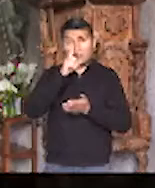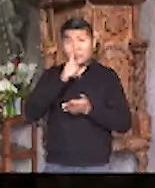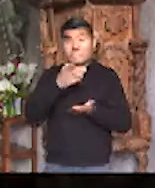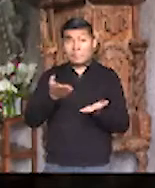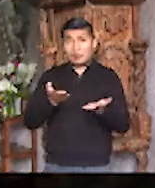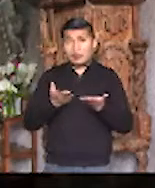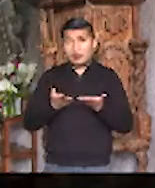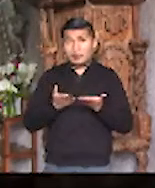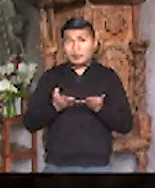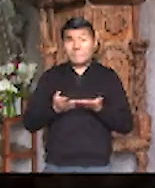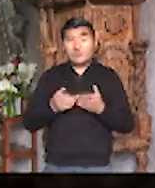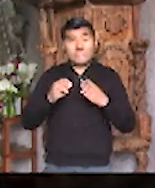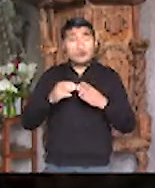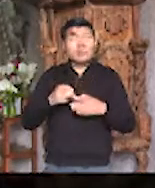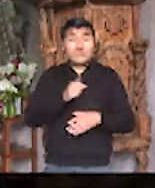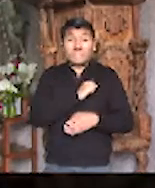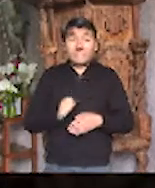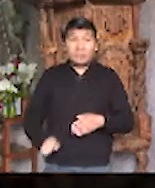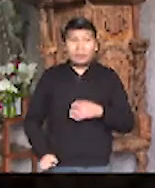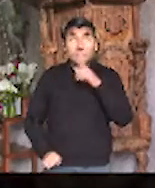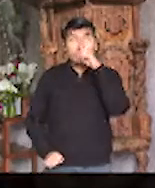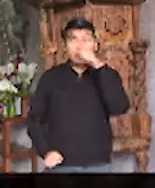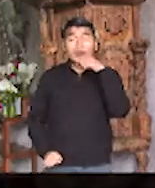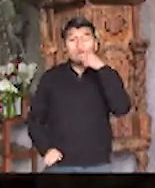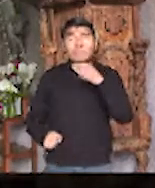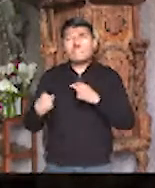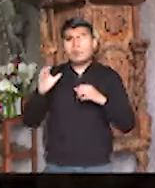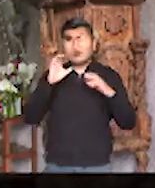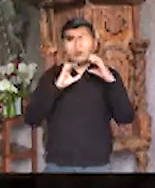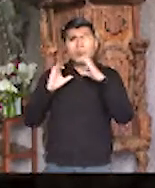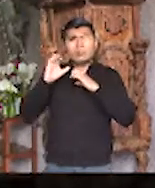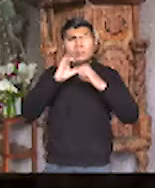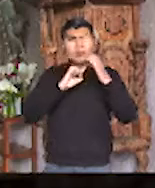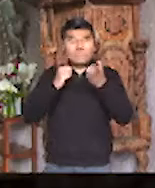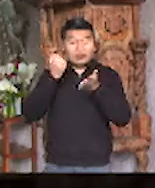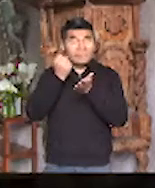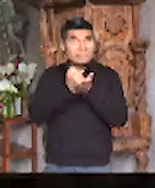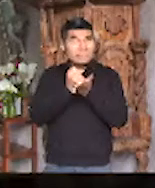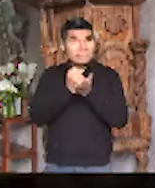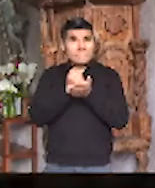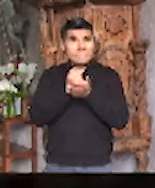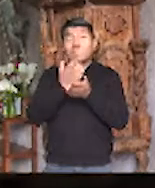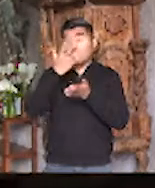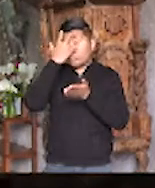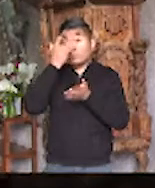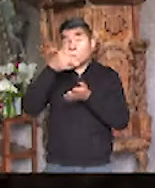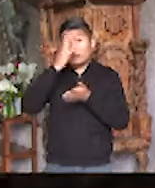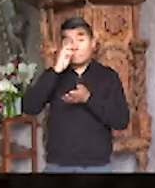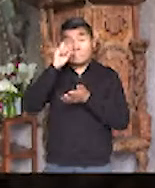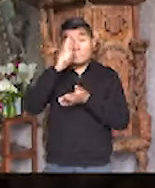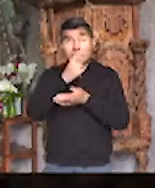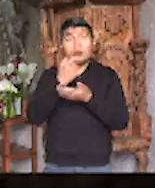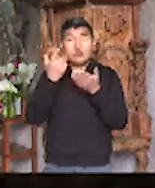y el señor dice busque el sello porque dios ha